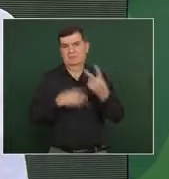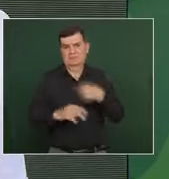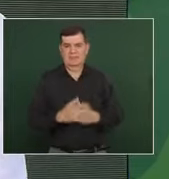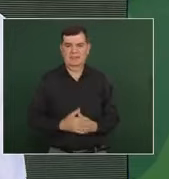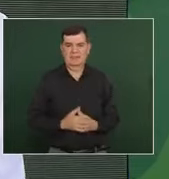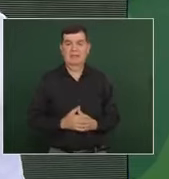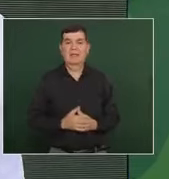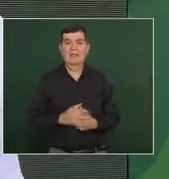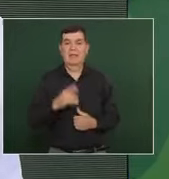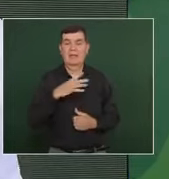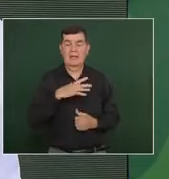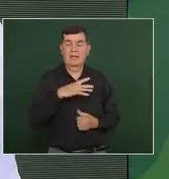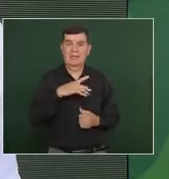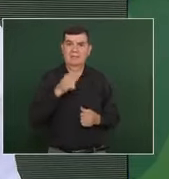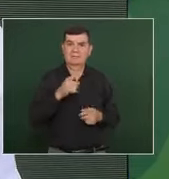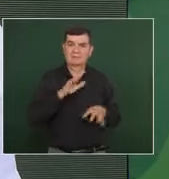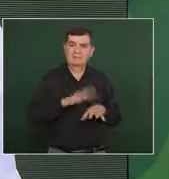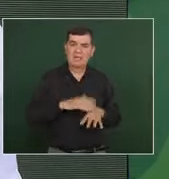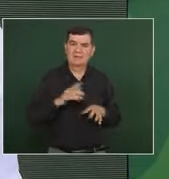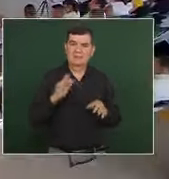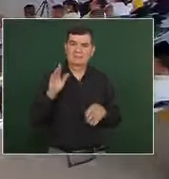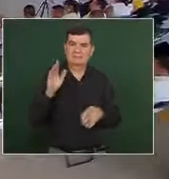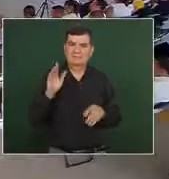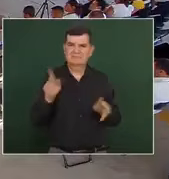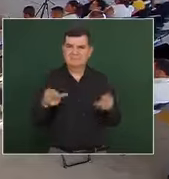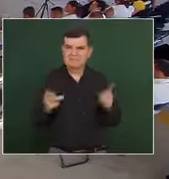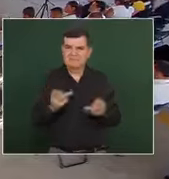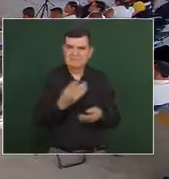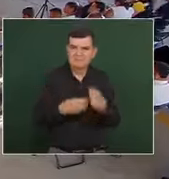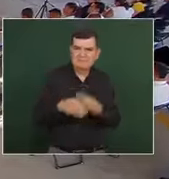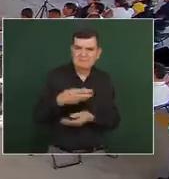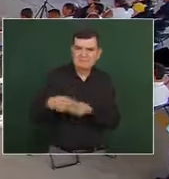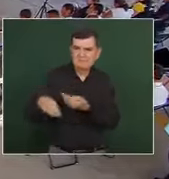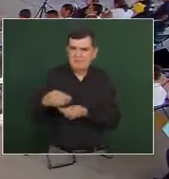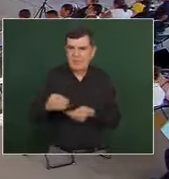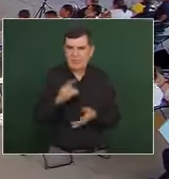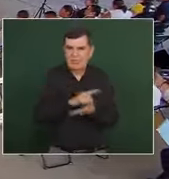donde hay más narcomenudeo.